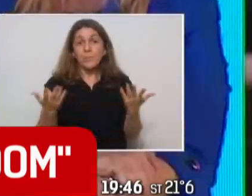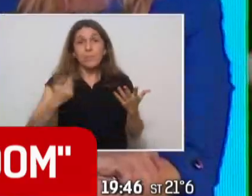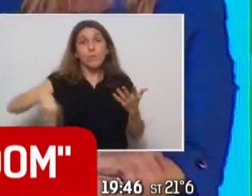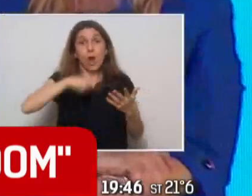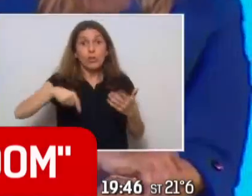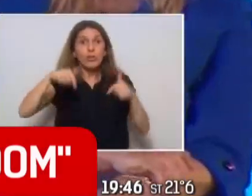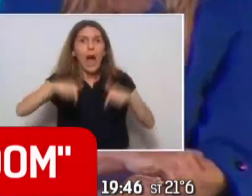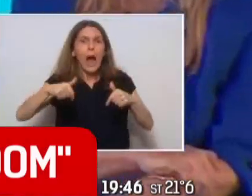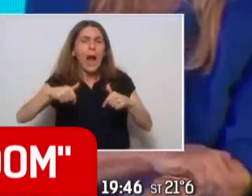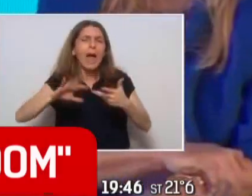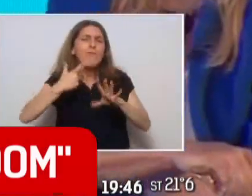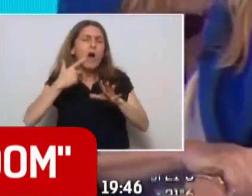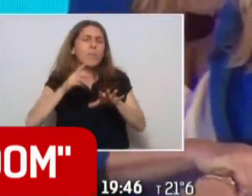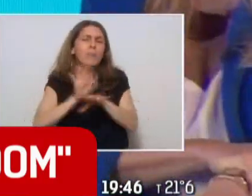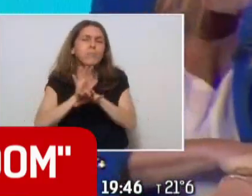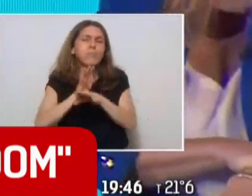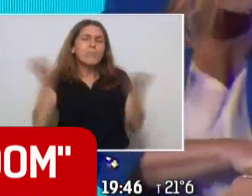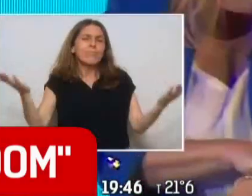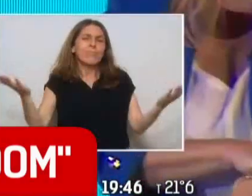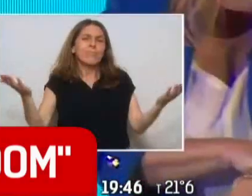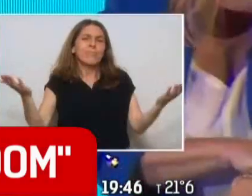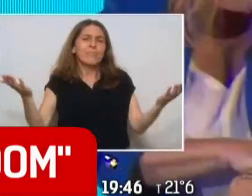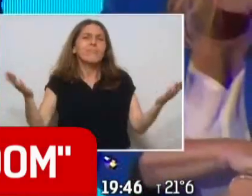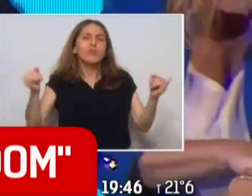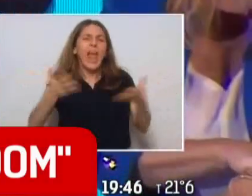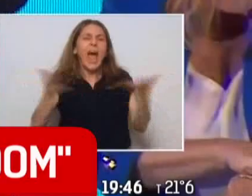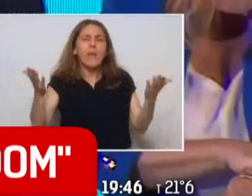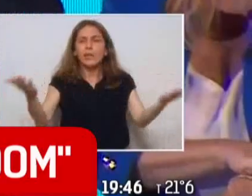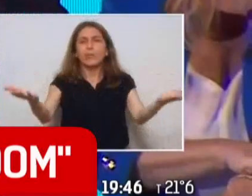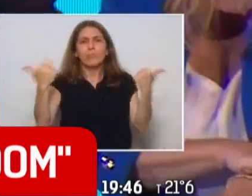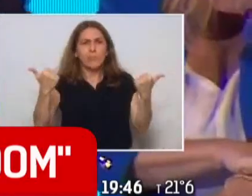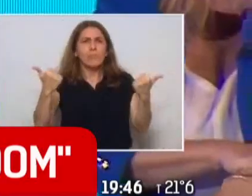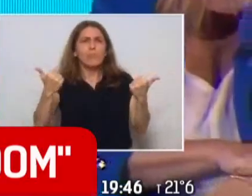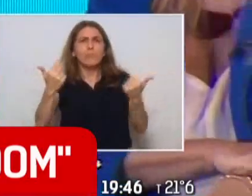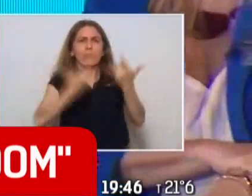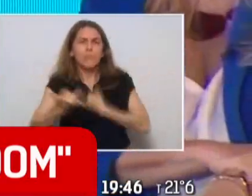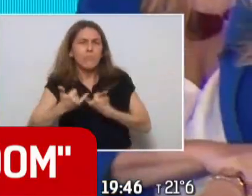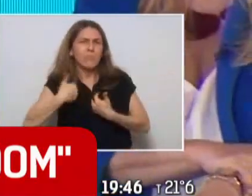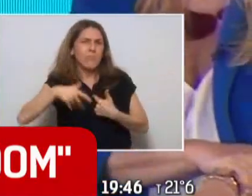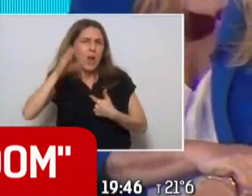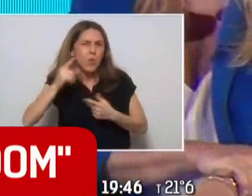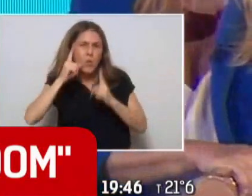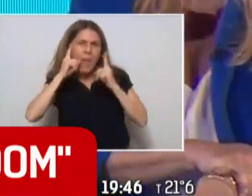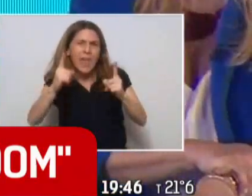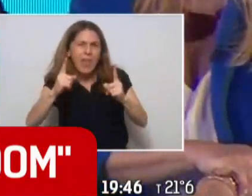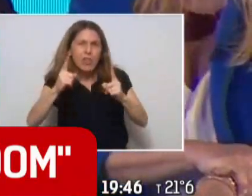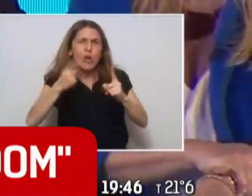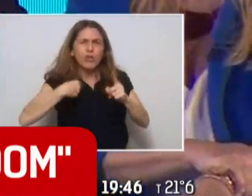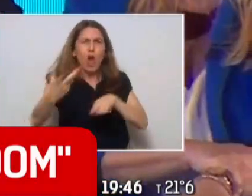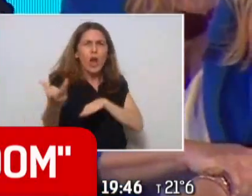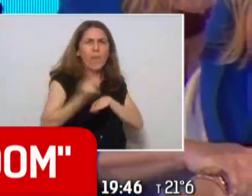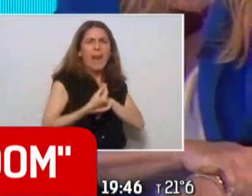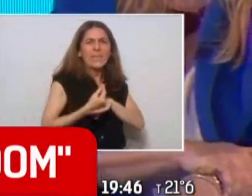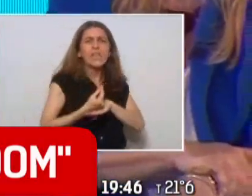Estamos aquí con los brazos abiertos para escucharlos, para representarlos. Nada nos importa más que el futuro